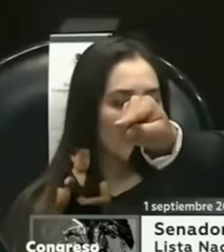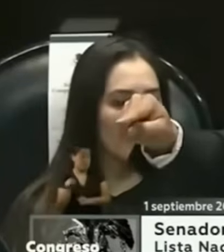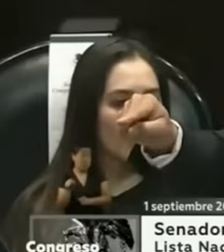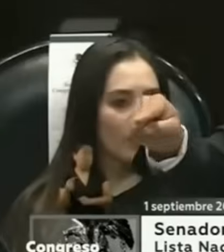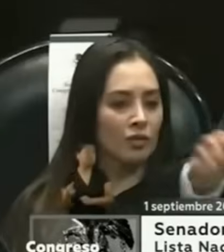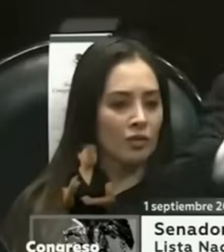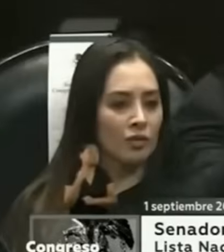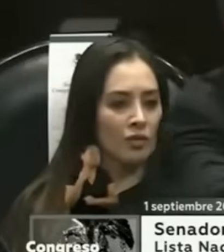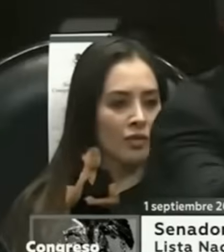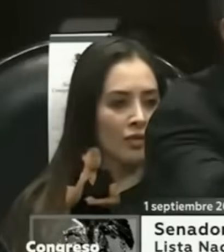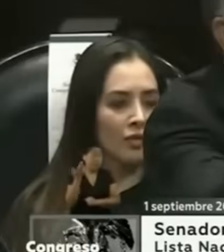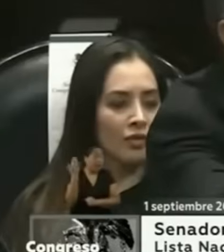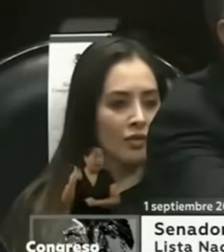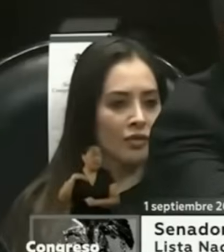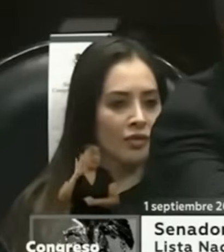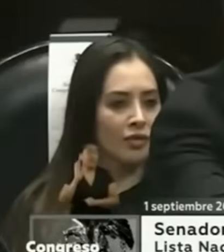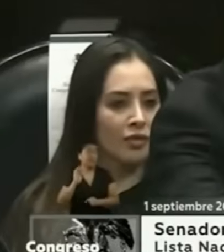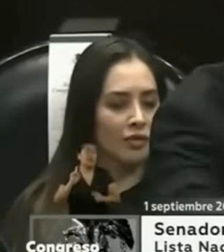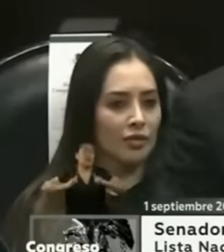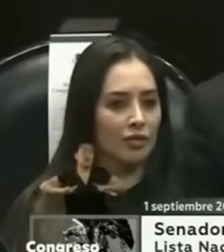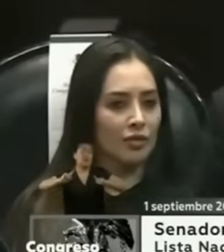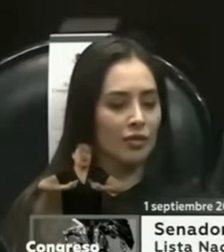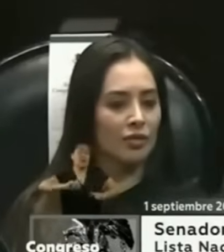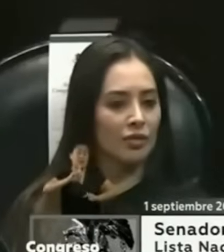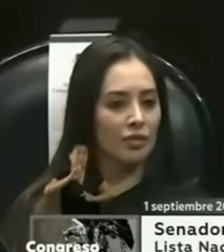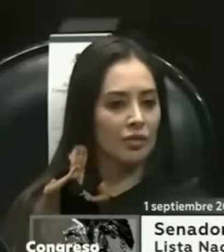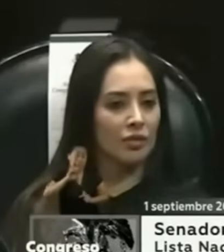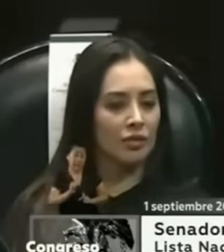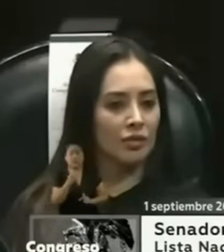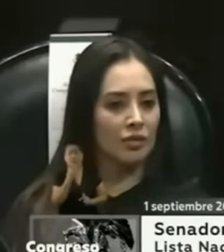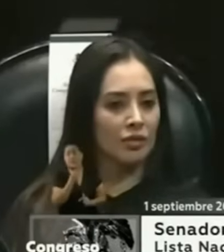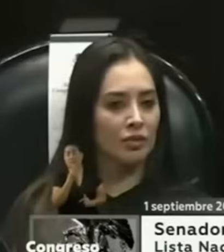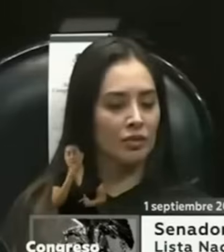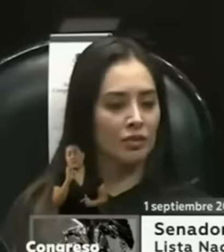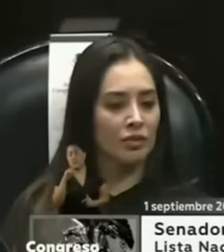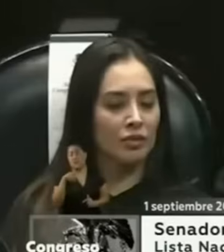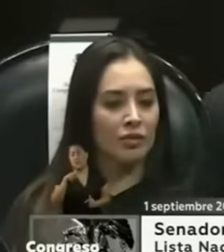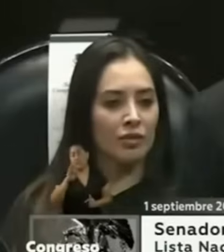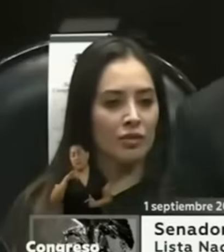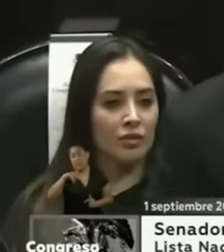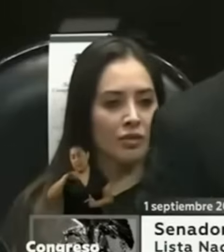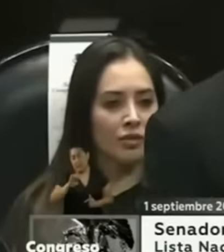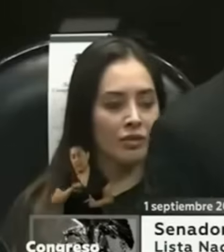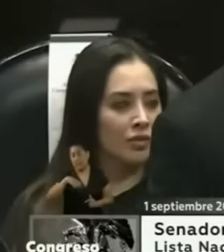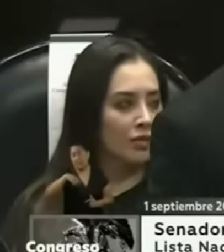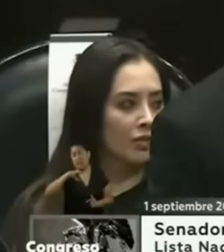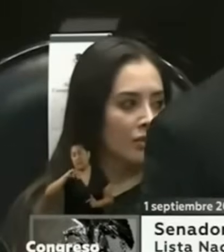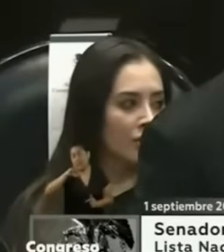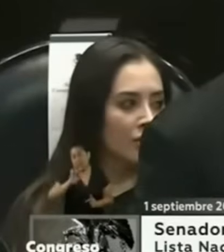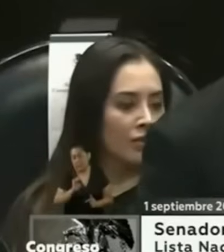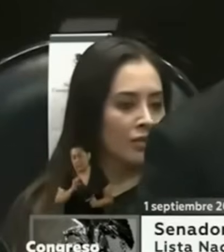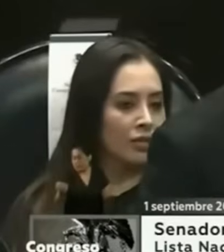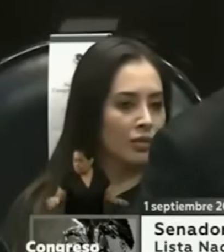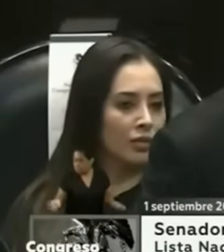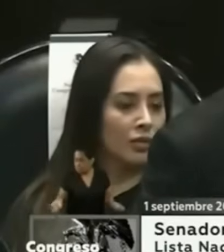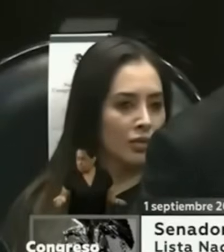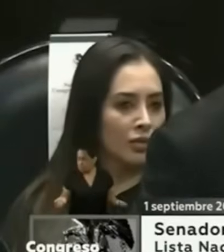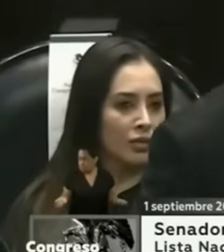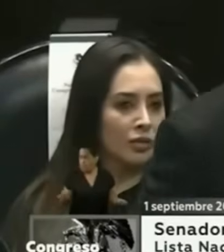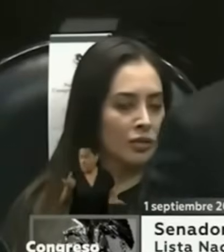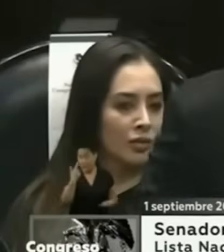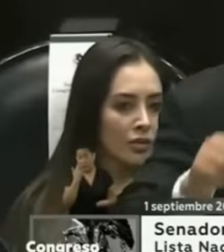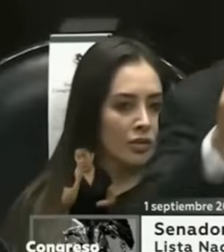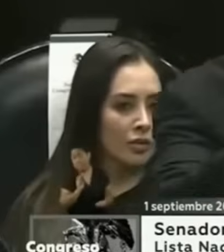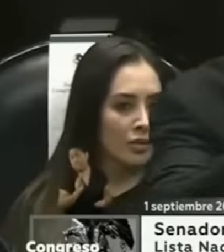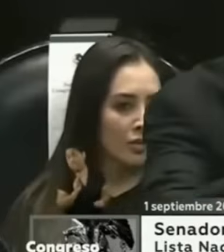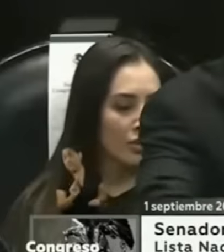experto en saber cómo congraciarse o cómo caerle bien a la Casa Blanca, y seguramente el secreto que le dieron a